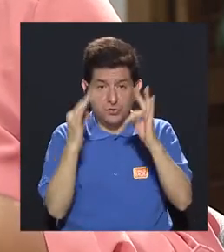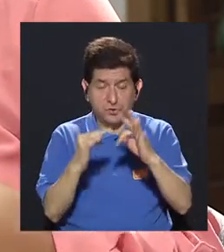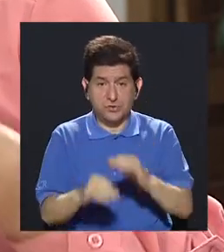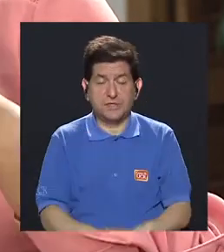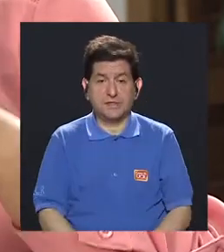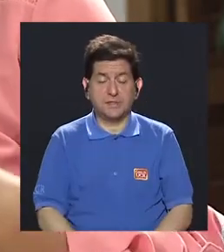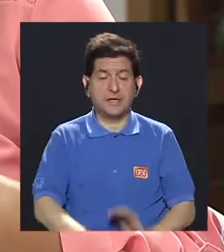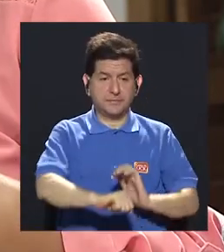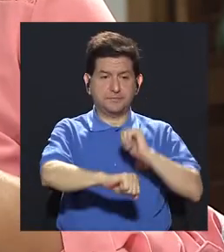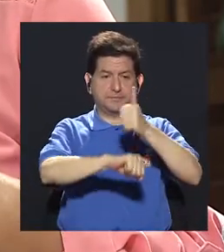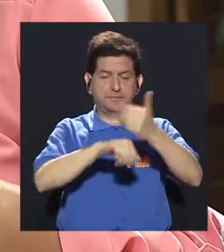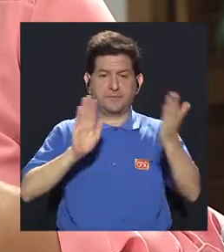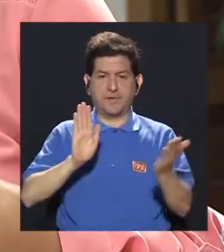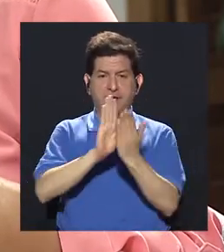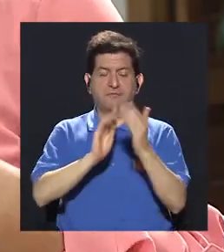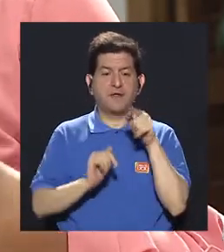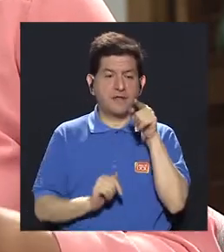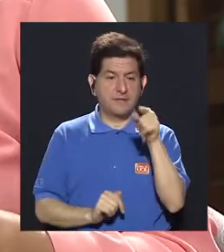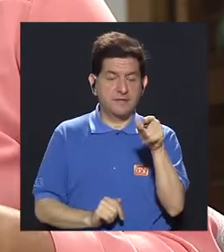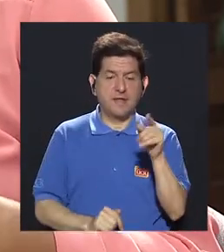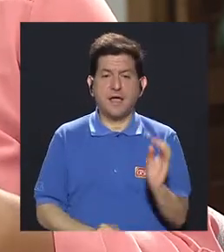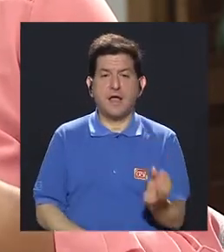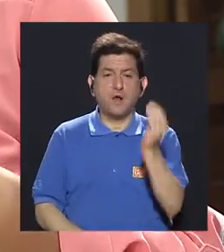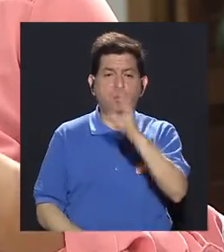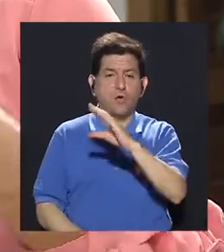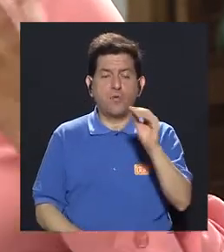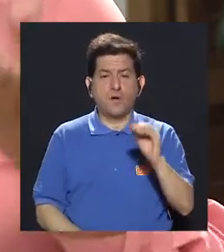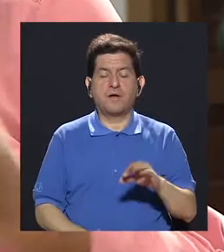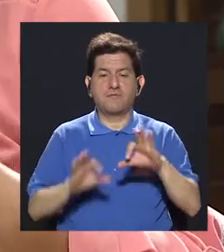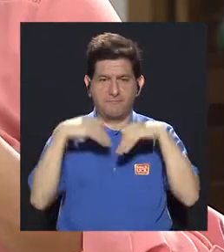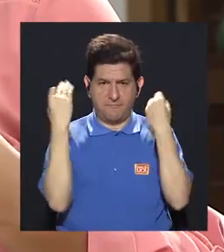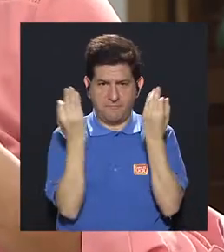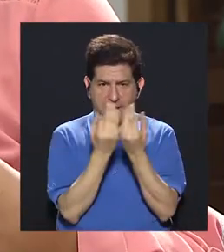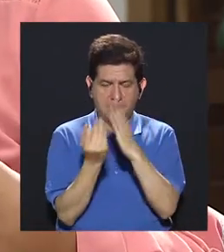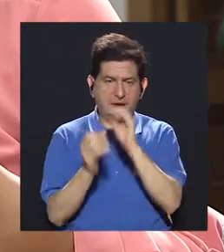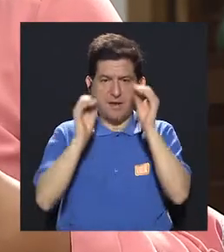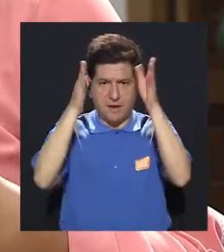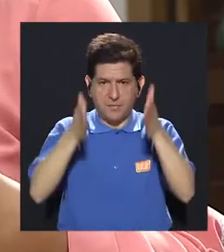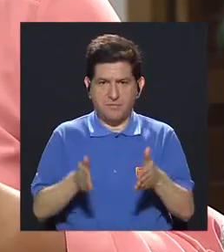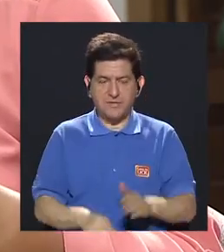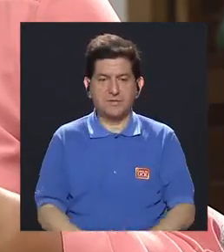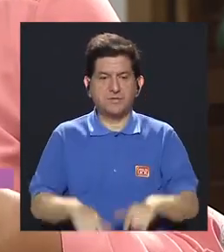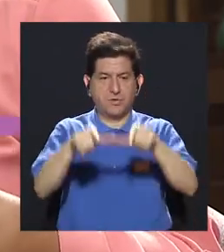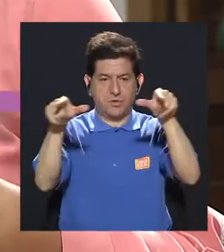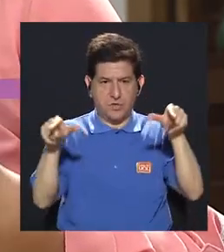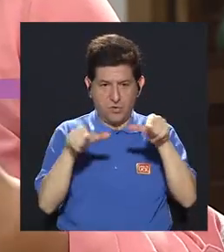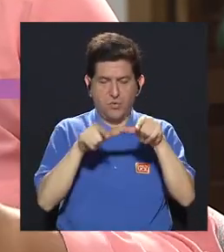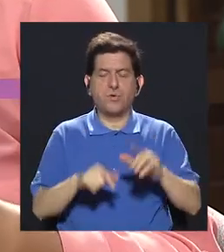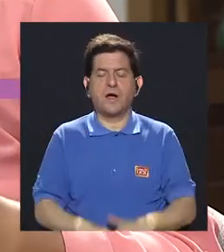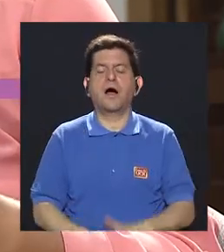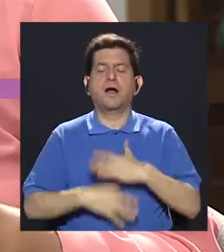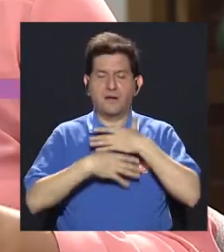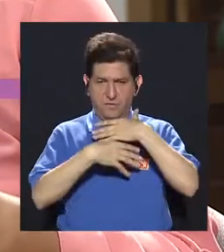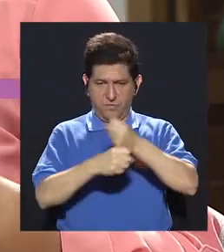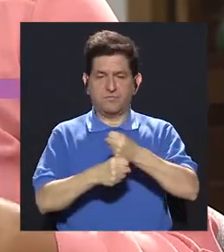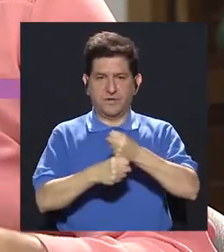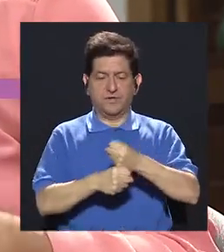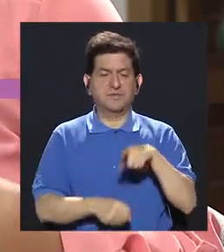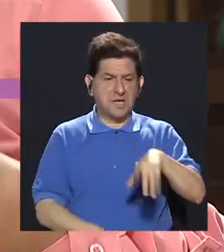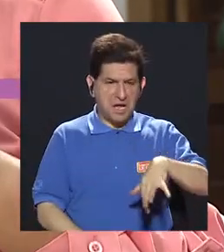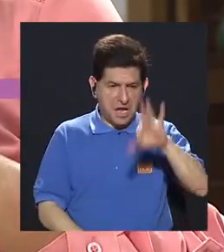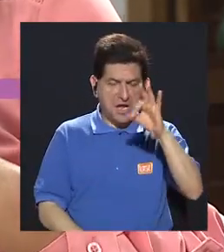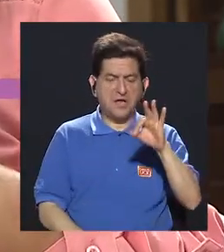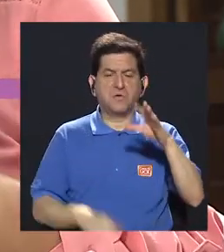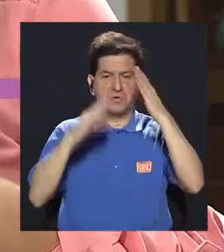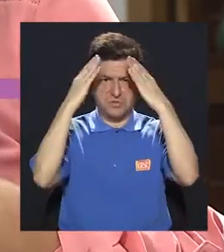tratamos de posicionarnos ante ellos y ante sus familias y educadores y demás como un sitio confiable, ¿verdad? Como un lugar